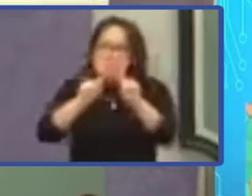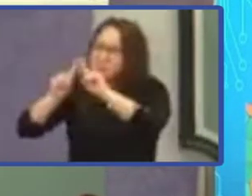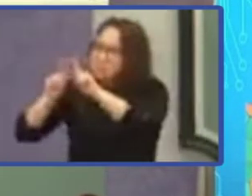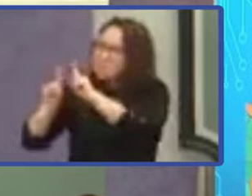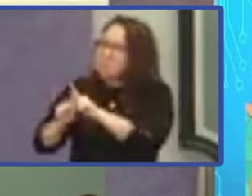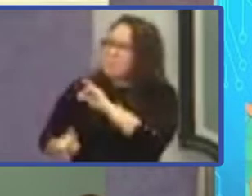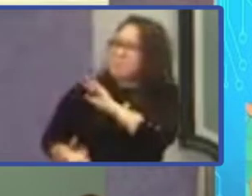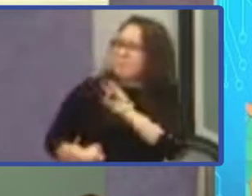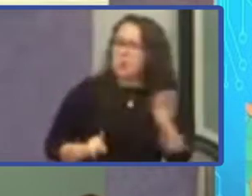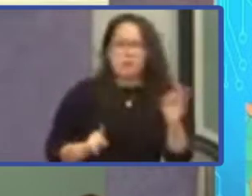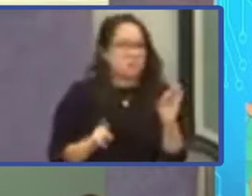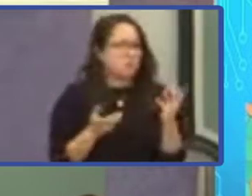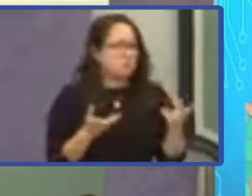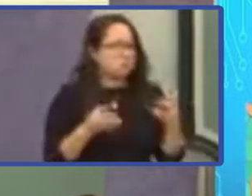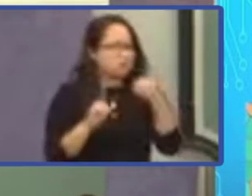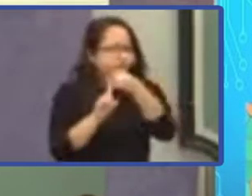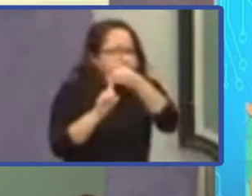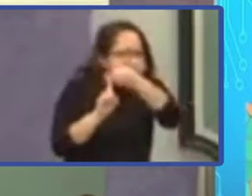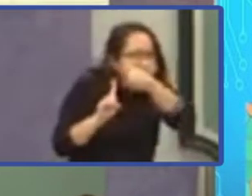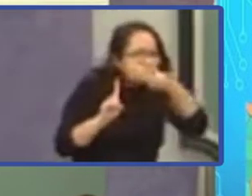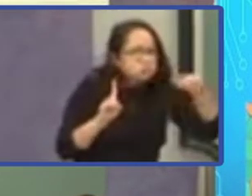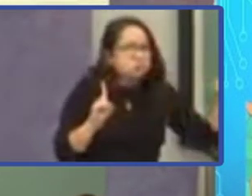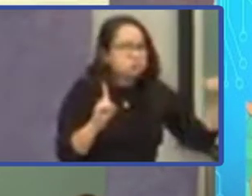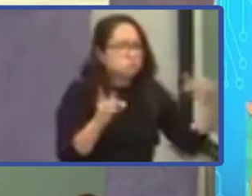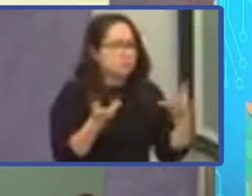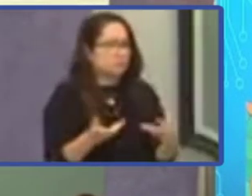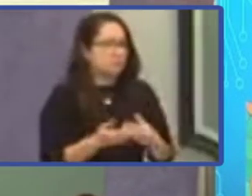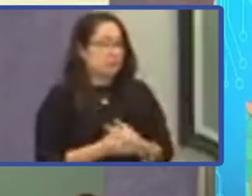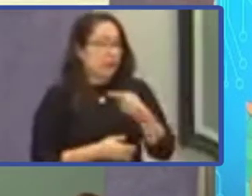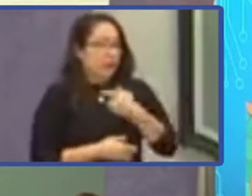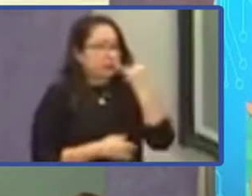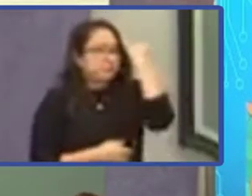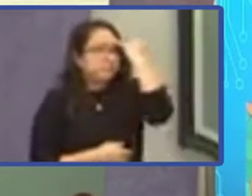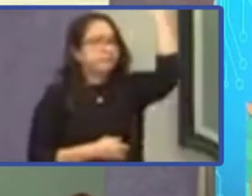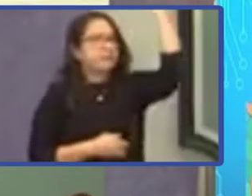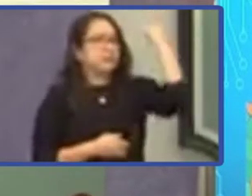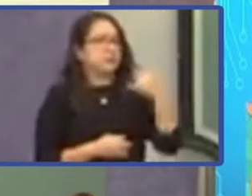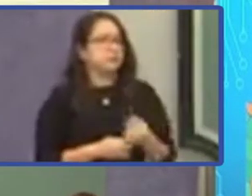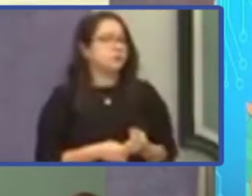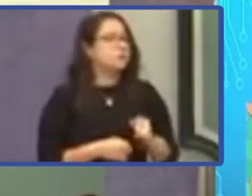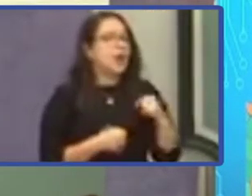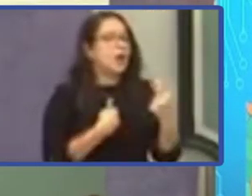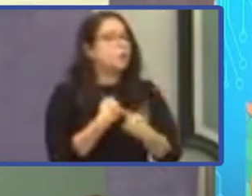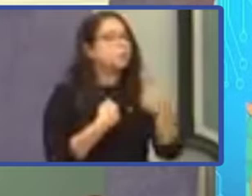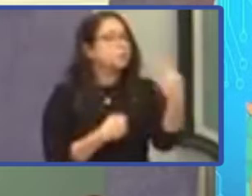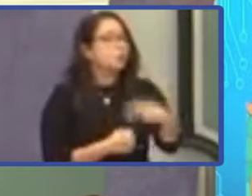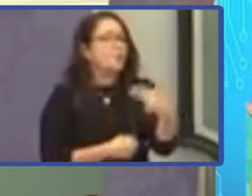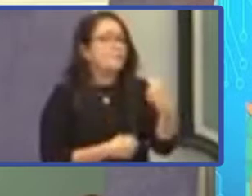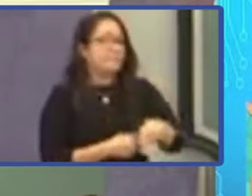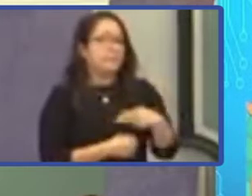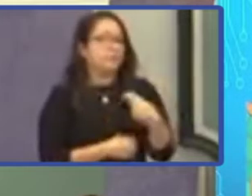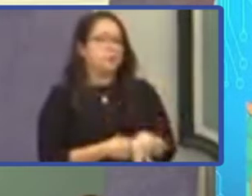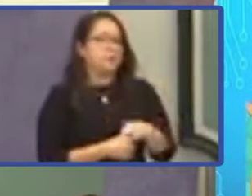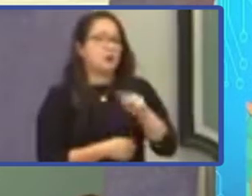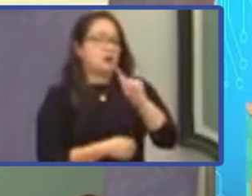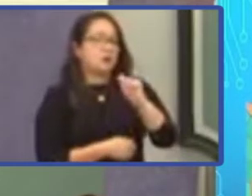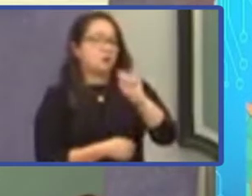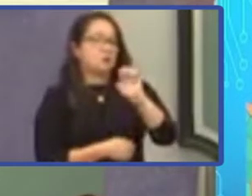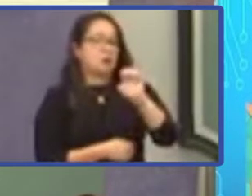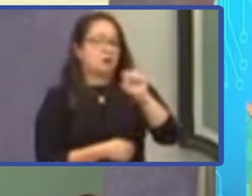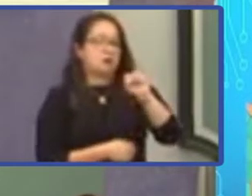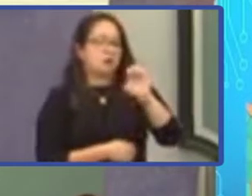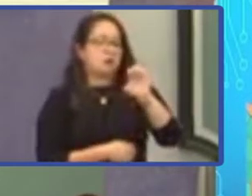para llenar un plano y entonces él creó algo que le llamábamos ahora desrelaciones o